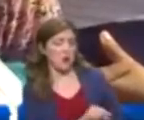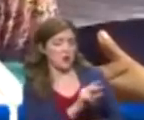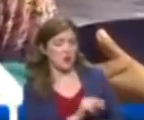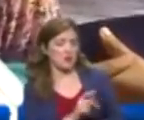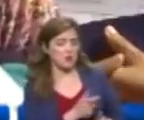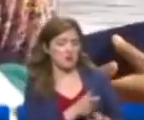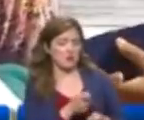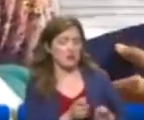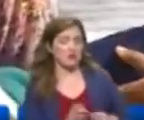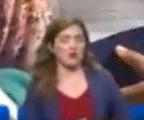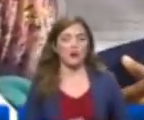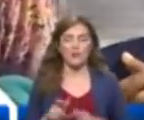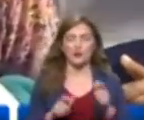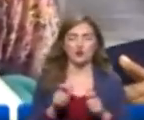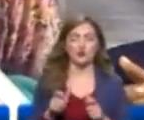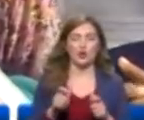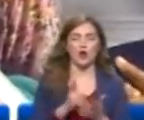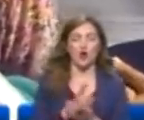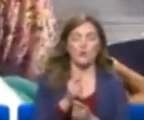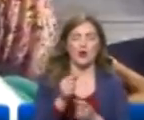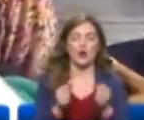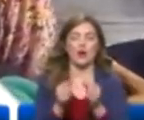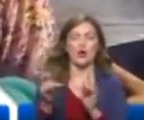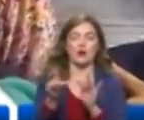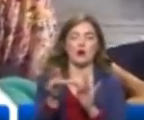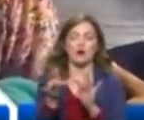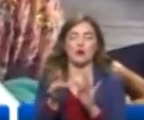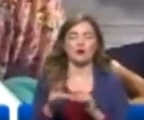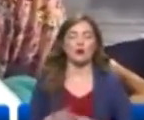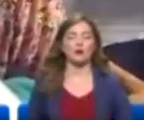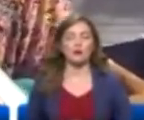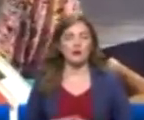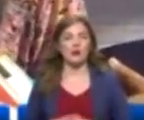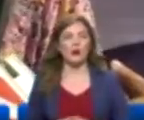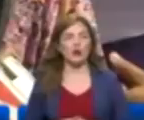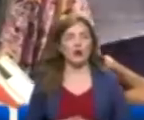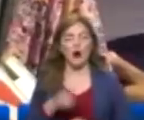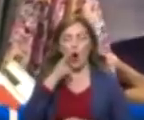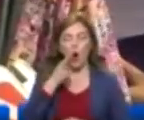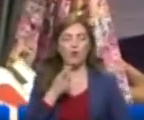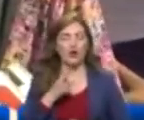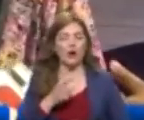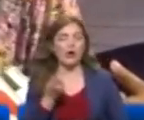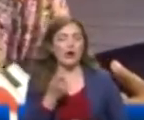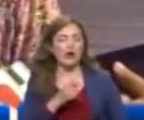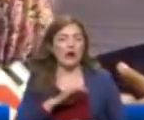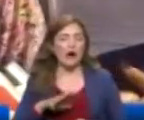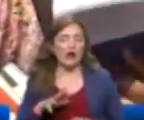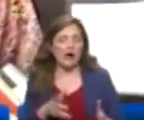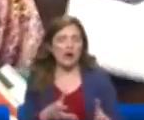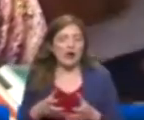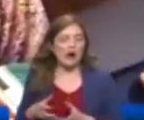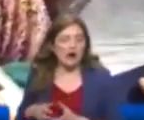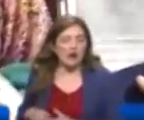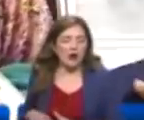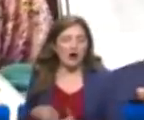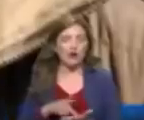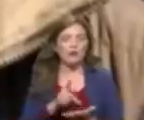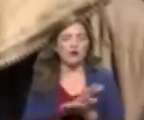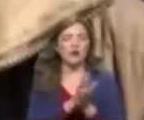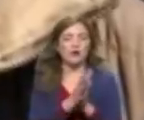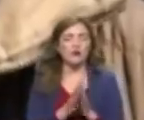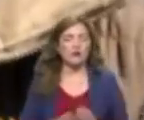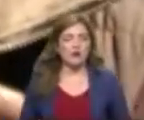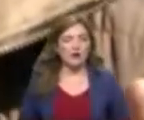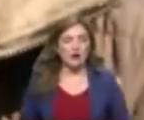adquiere nuestro vehículo nos contacta. Entonces ese tipo se queda con el dinero de esa persona y nunca nos pagó a nosotros. Lo